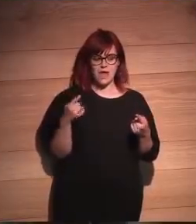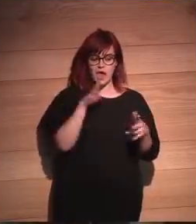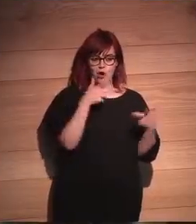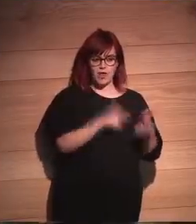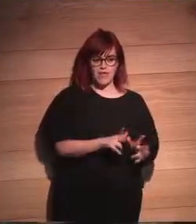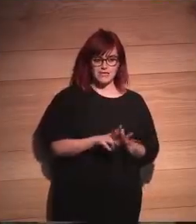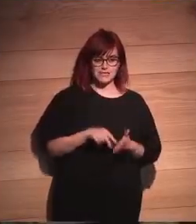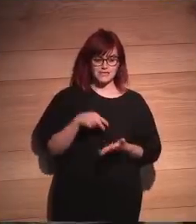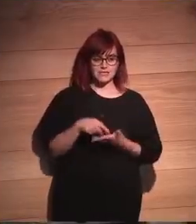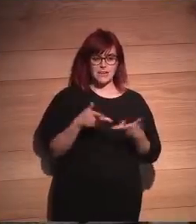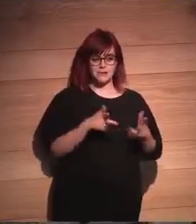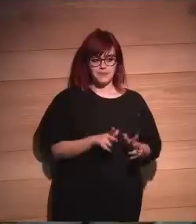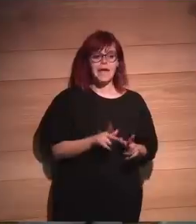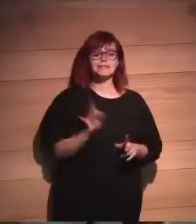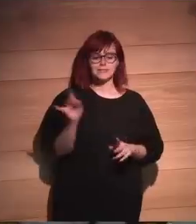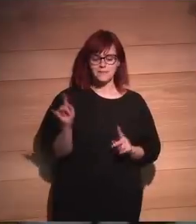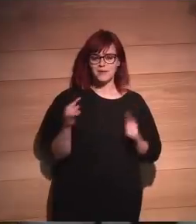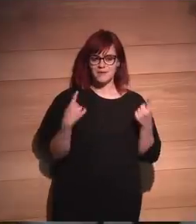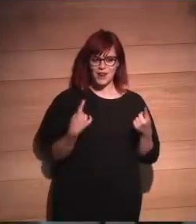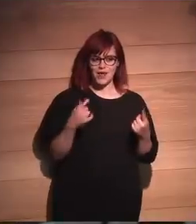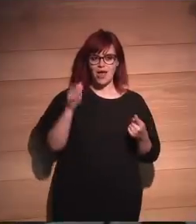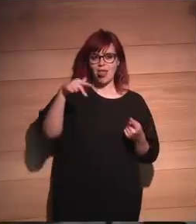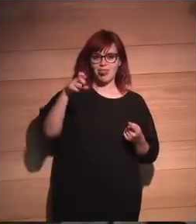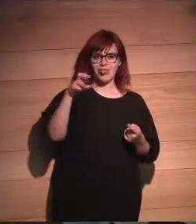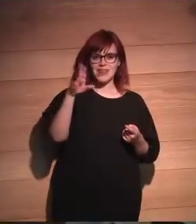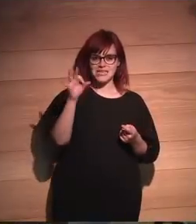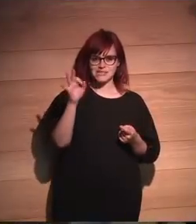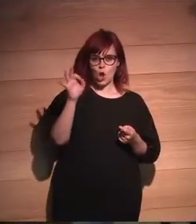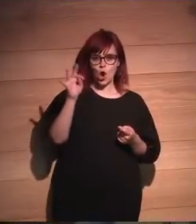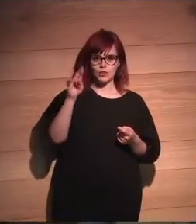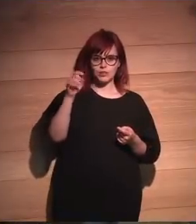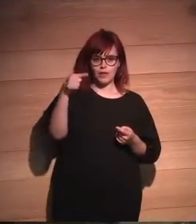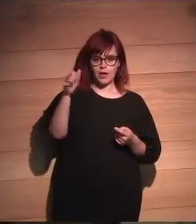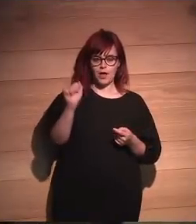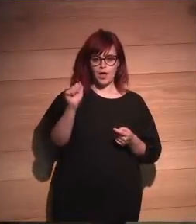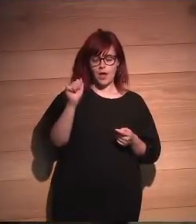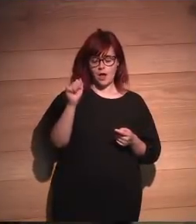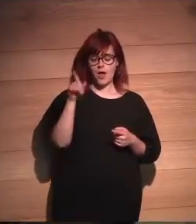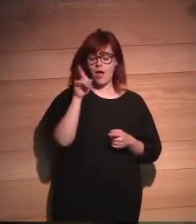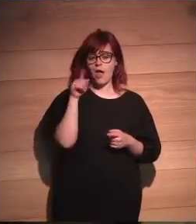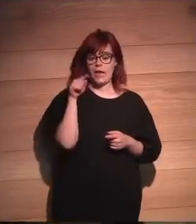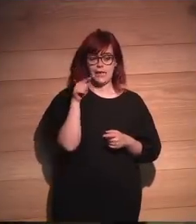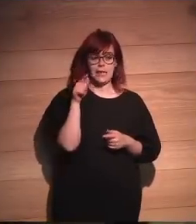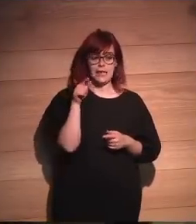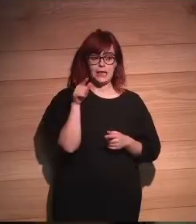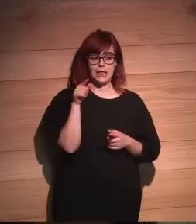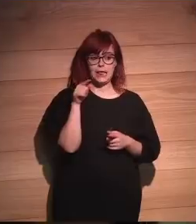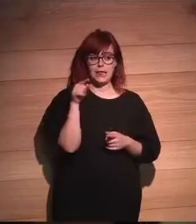se levanta y ya no va a ser... Sí, es el primero, Andrés Ortega. Andrés Ortega, además de ser